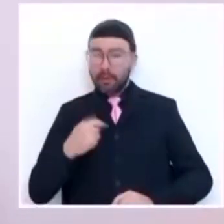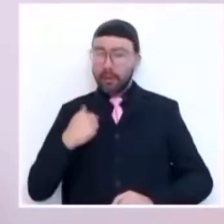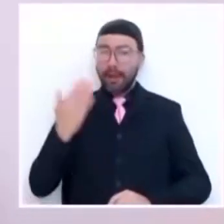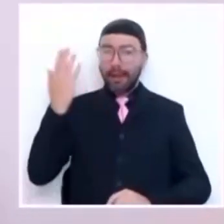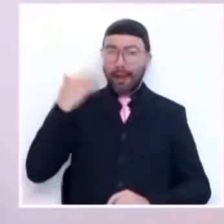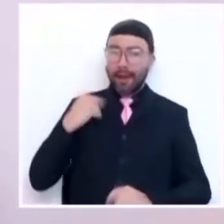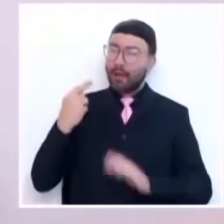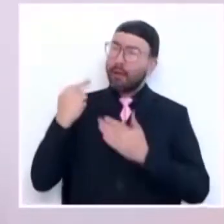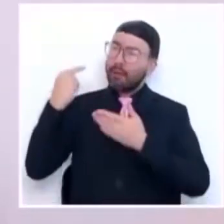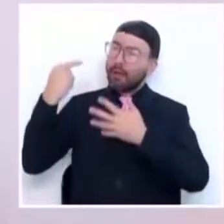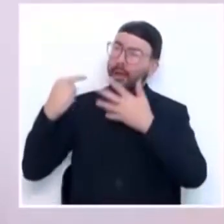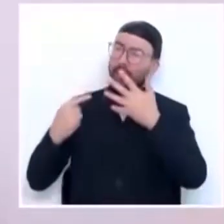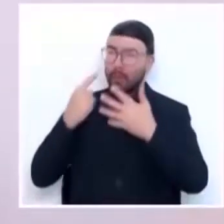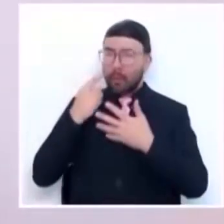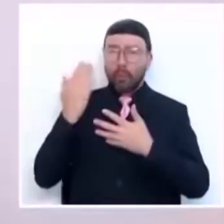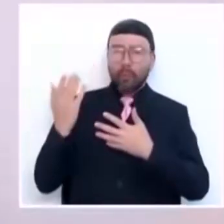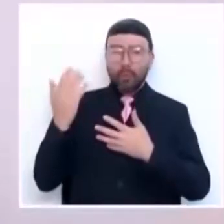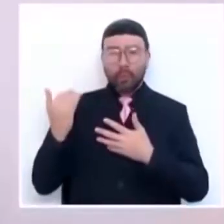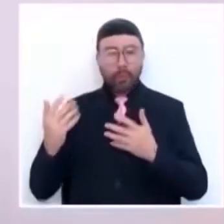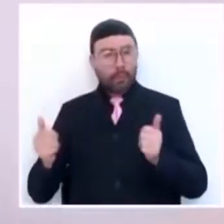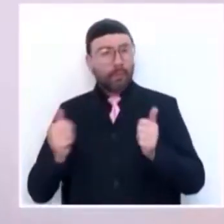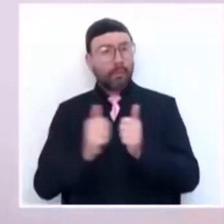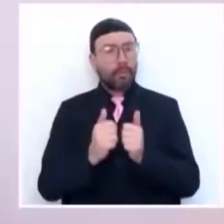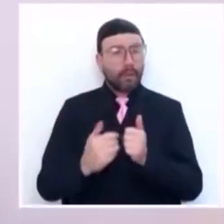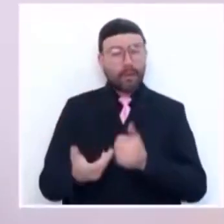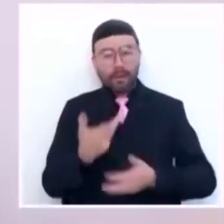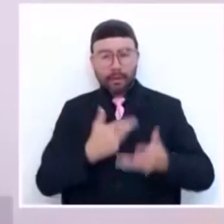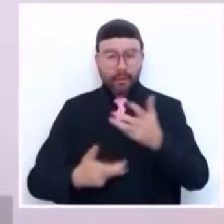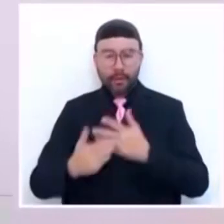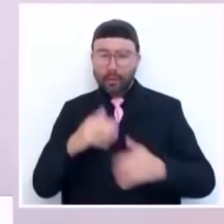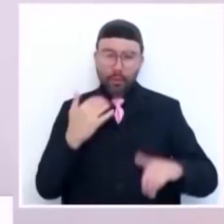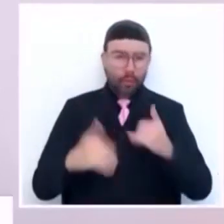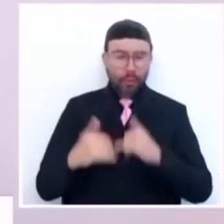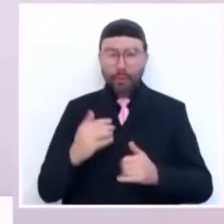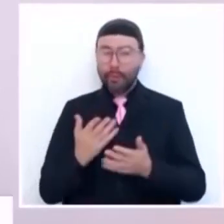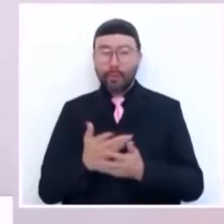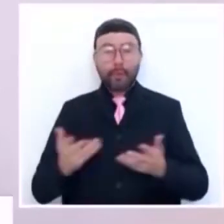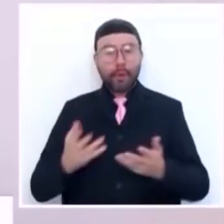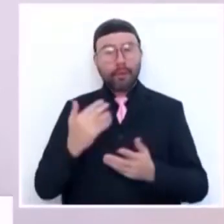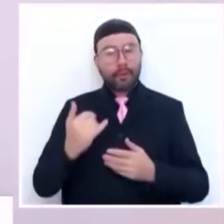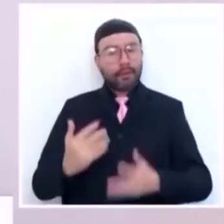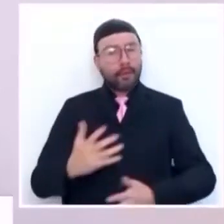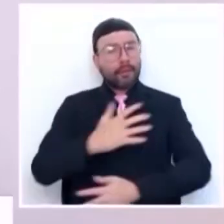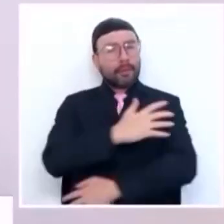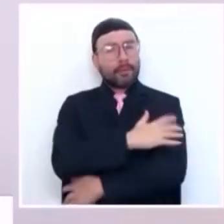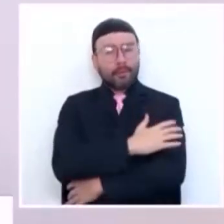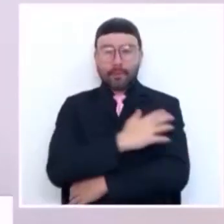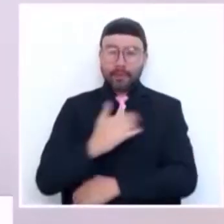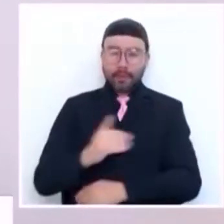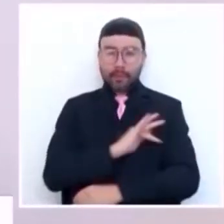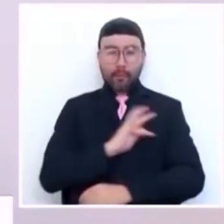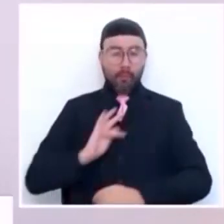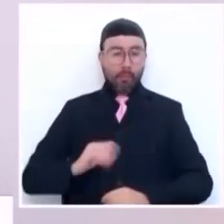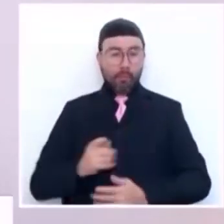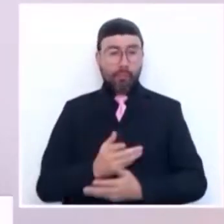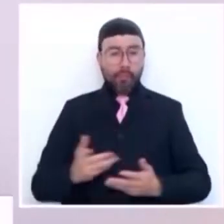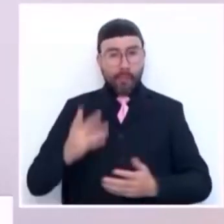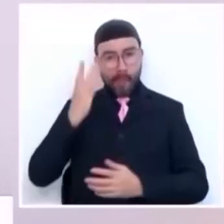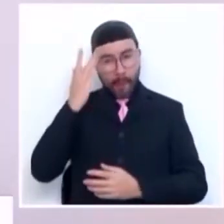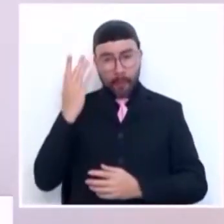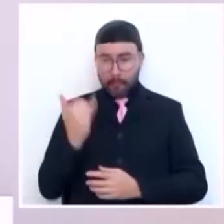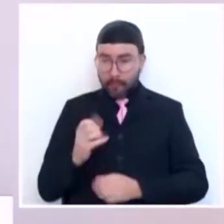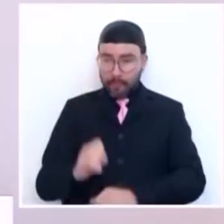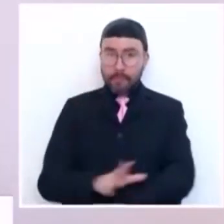inicio del programa donde estábamos con máscaras y jugando y haciendo la afectoterapia, porque sin lugar a dudas, las emociones